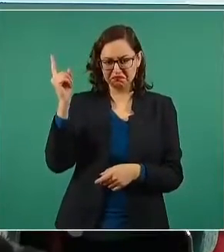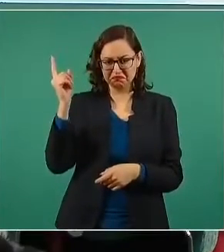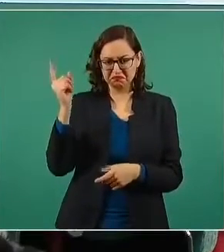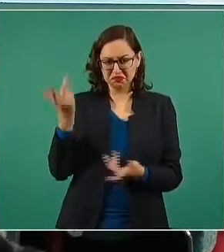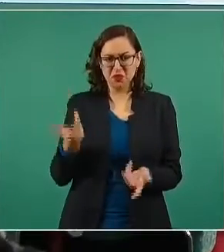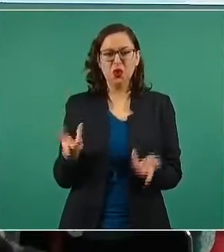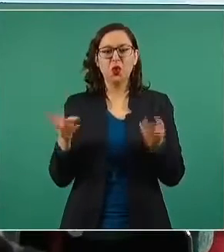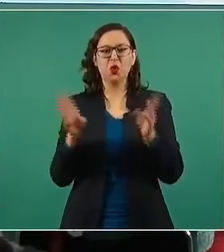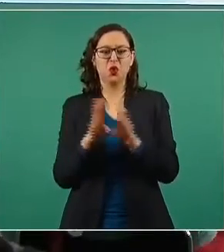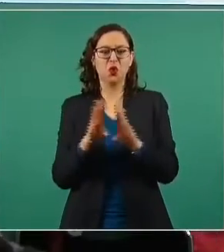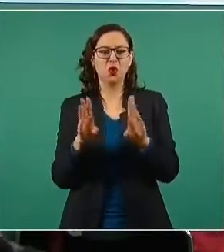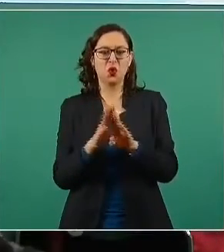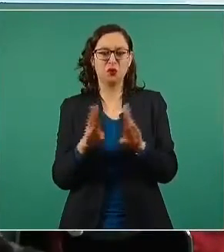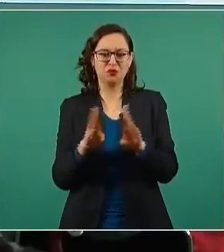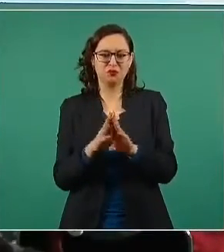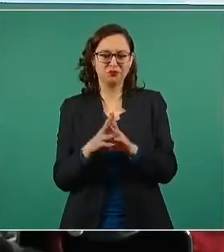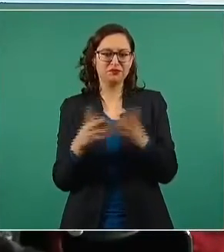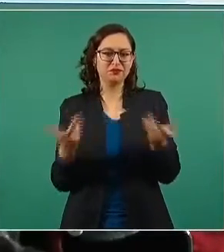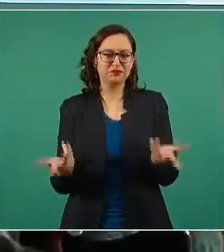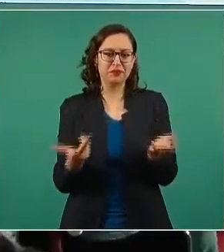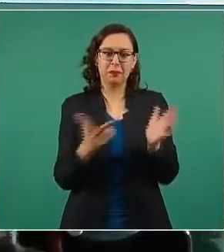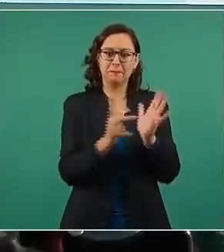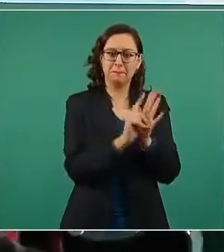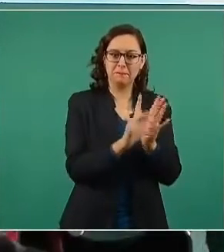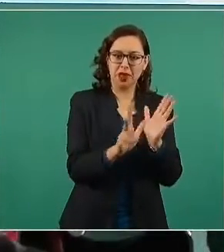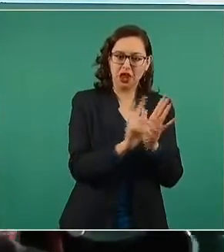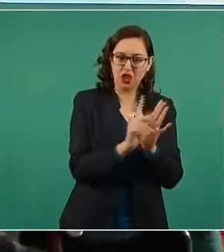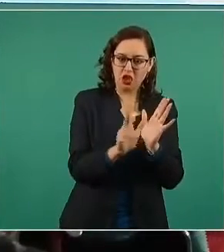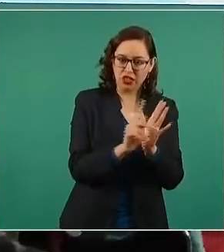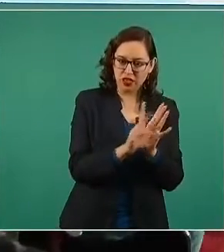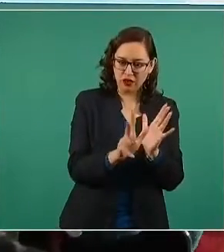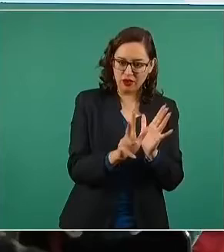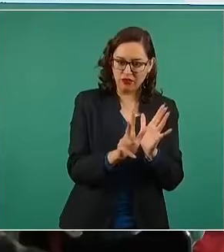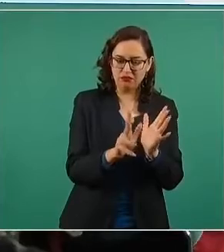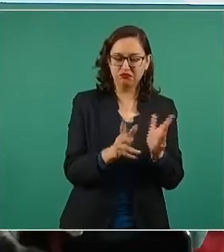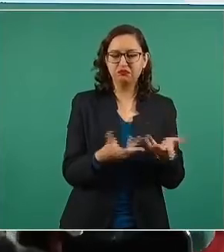de los principales periódicos